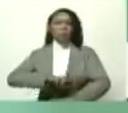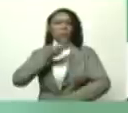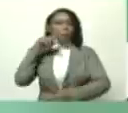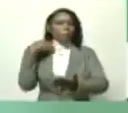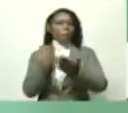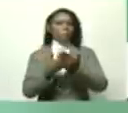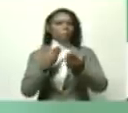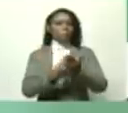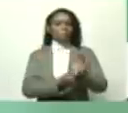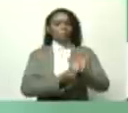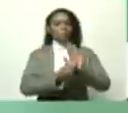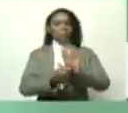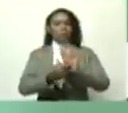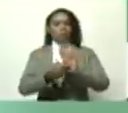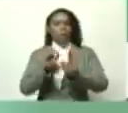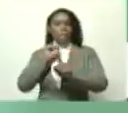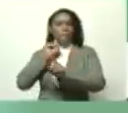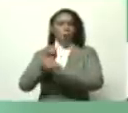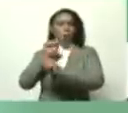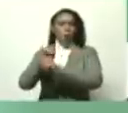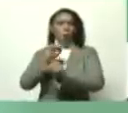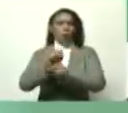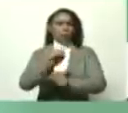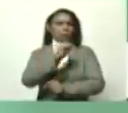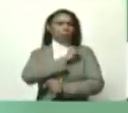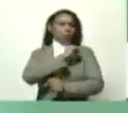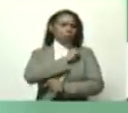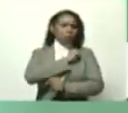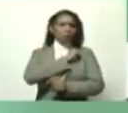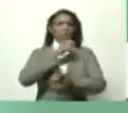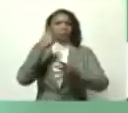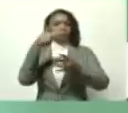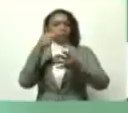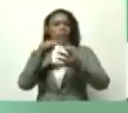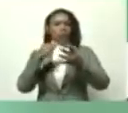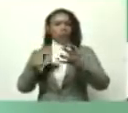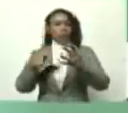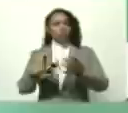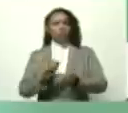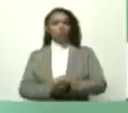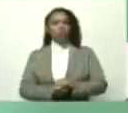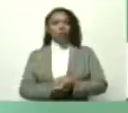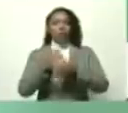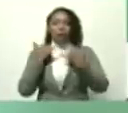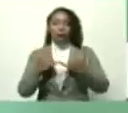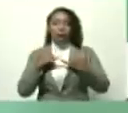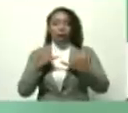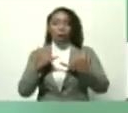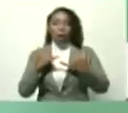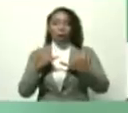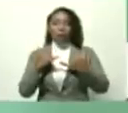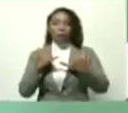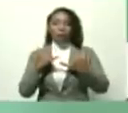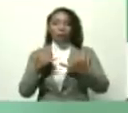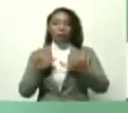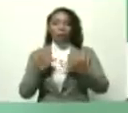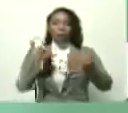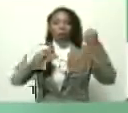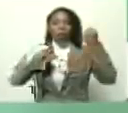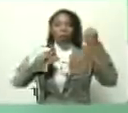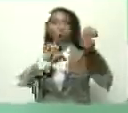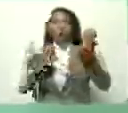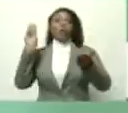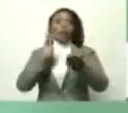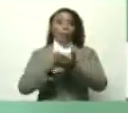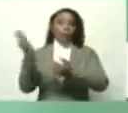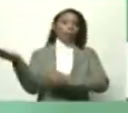muestras de racismo, de xenofobia, de misoginia, ahora están desesperados por volver a